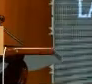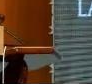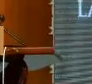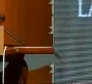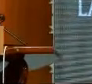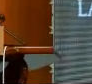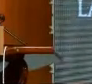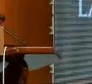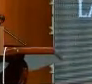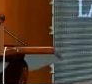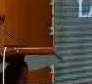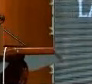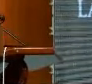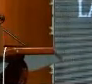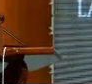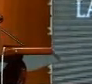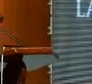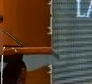Dile que